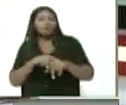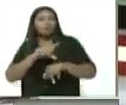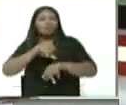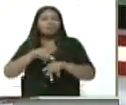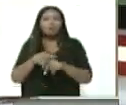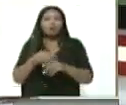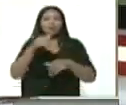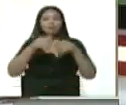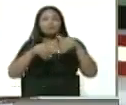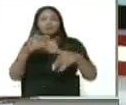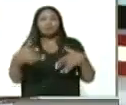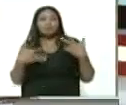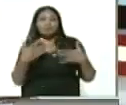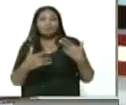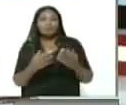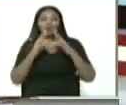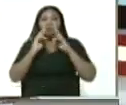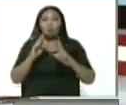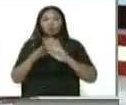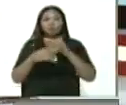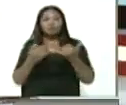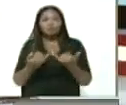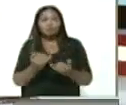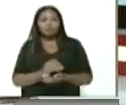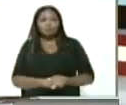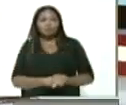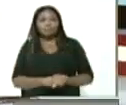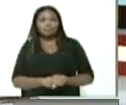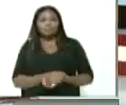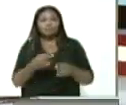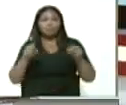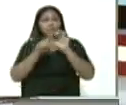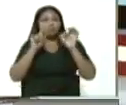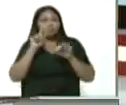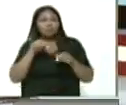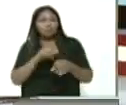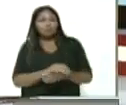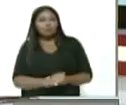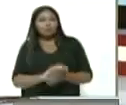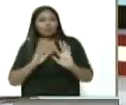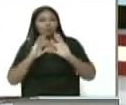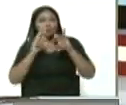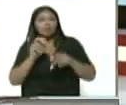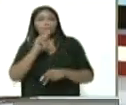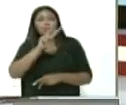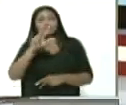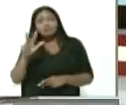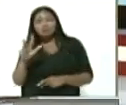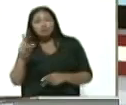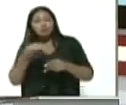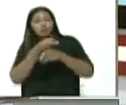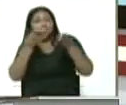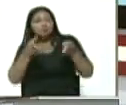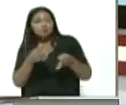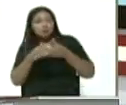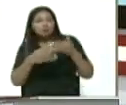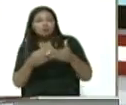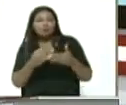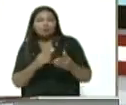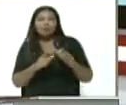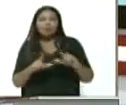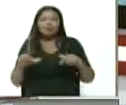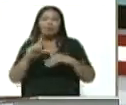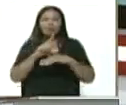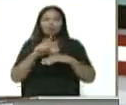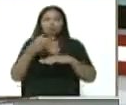pero también el tema de los resultados en un proceso de todas bastante compleja estamos dando como comentaba 23 gobernaciones consejos legislativos y consejos municipales